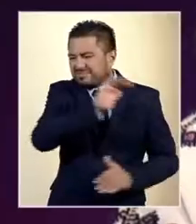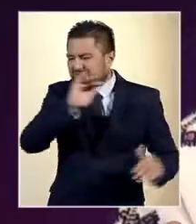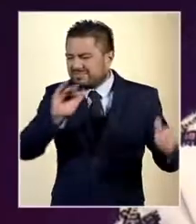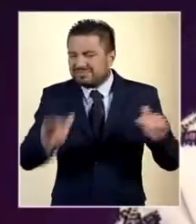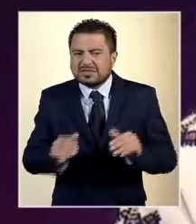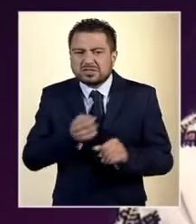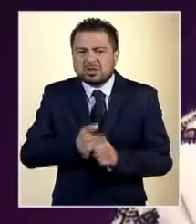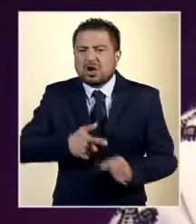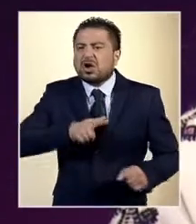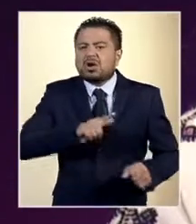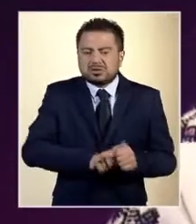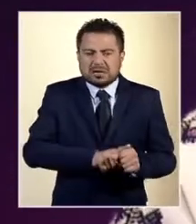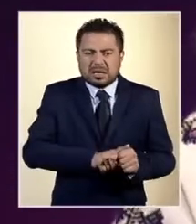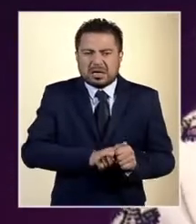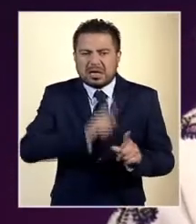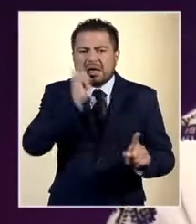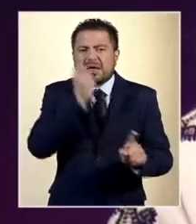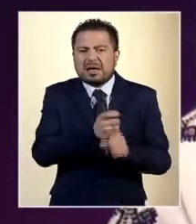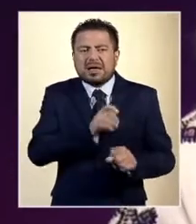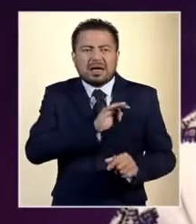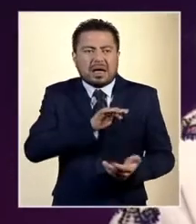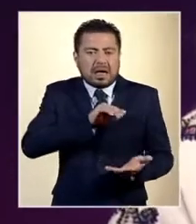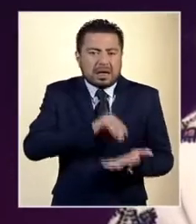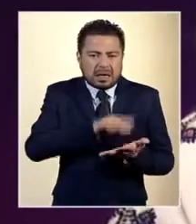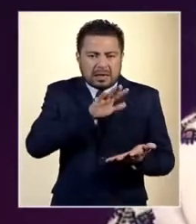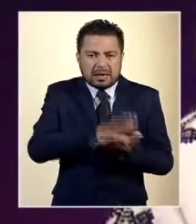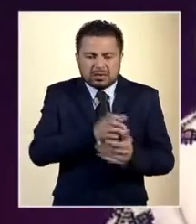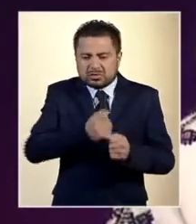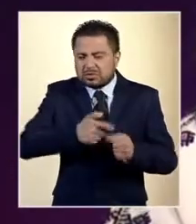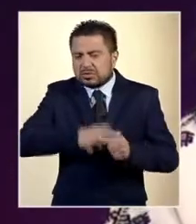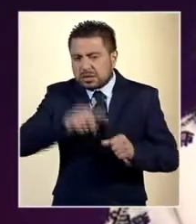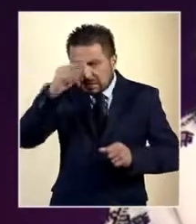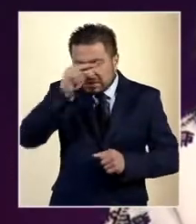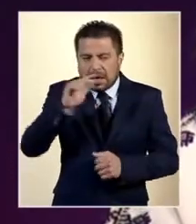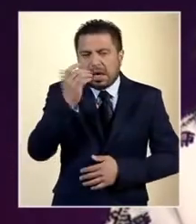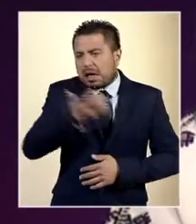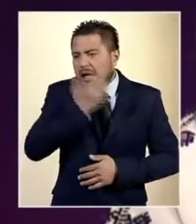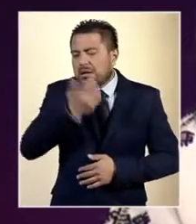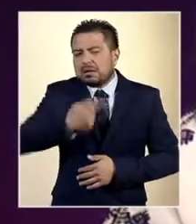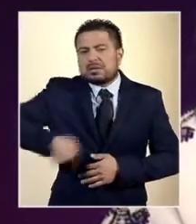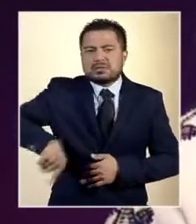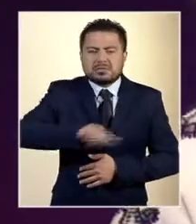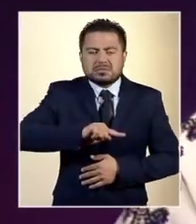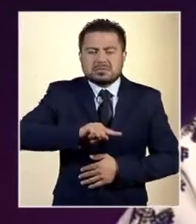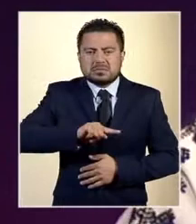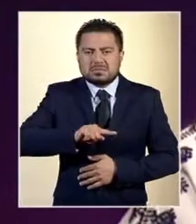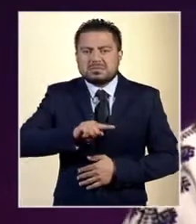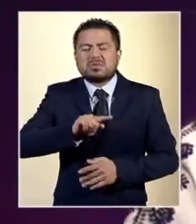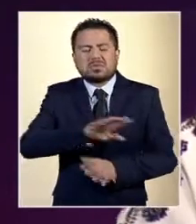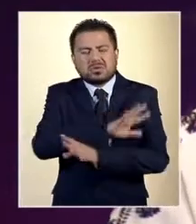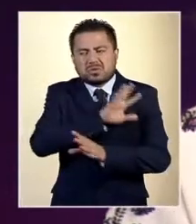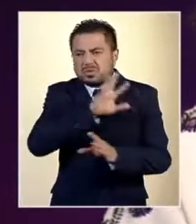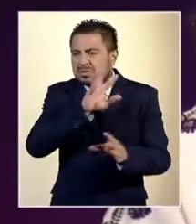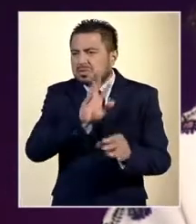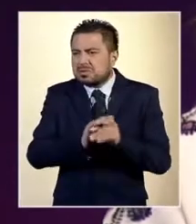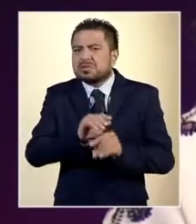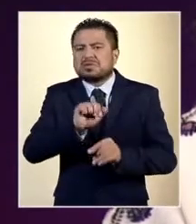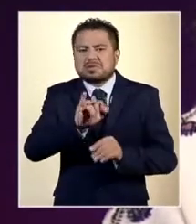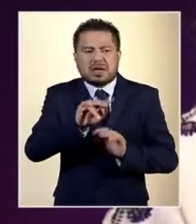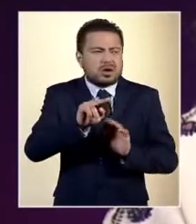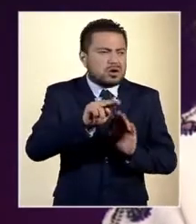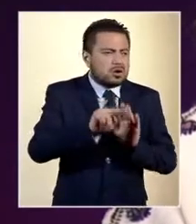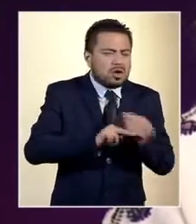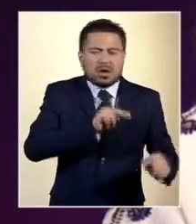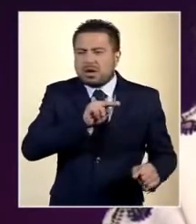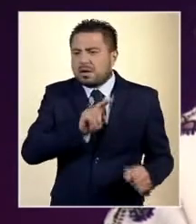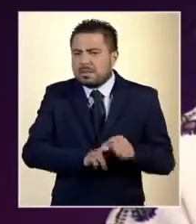segregación social a la que esta sociedad mexicana está acostumbrada, absolutamente